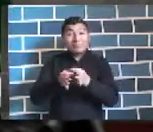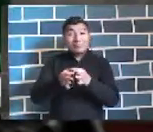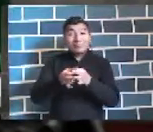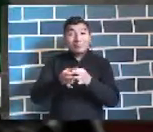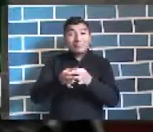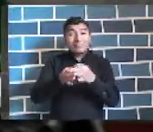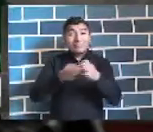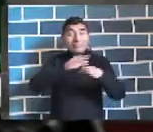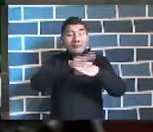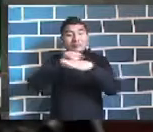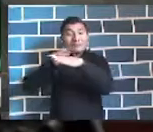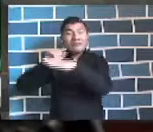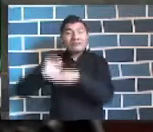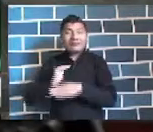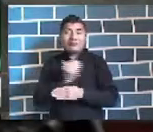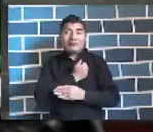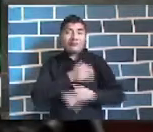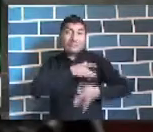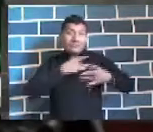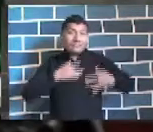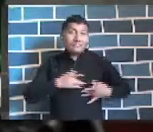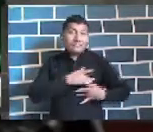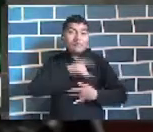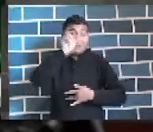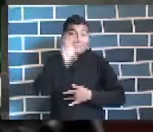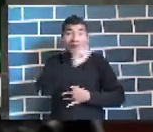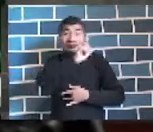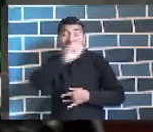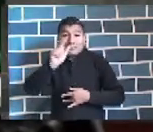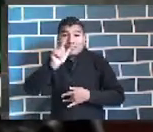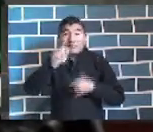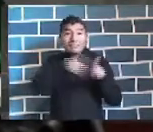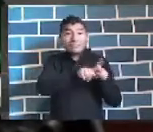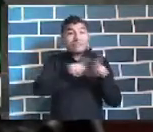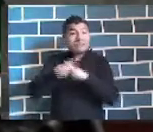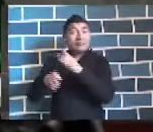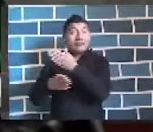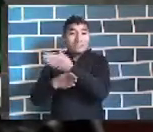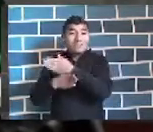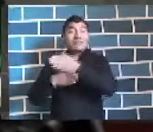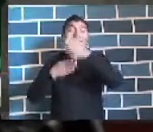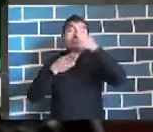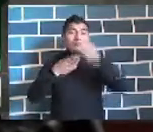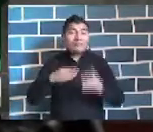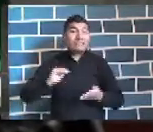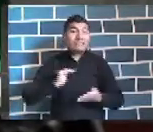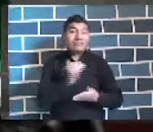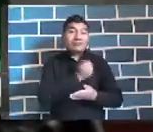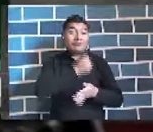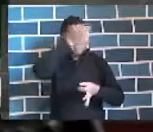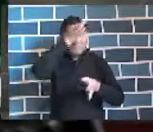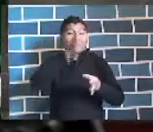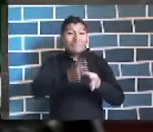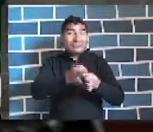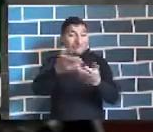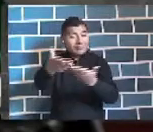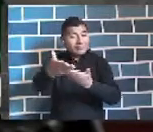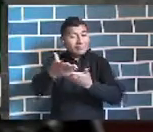atrayendo nuestro corazón a la cruz, pero también culmina nuestra fe invitándonos a